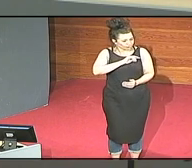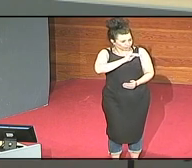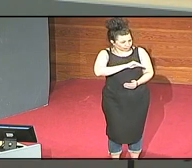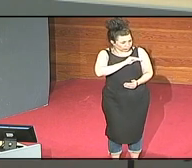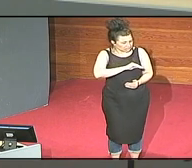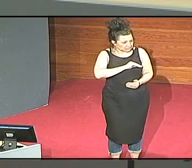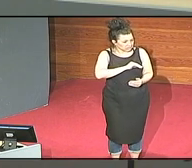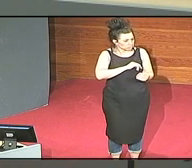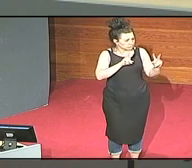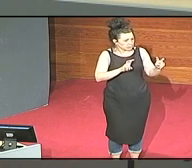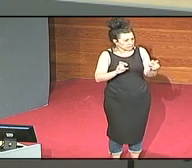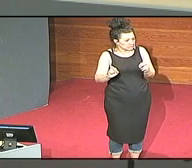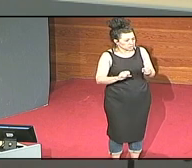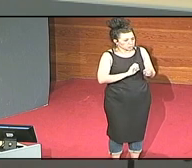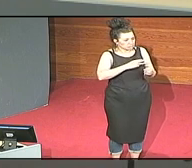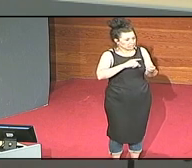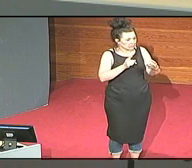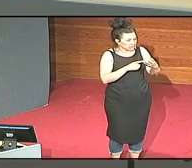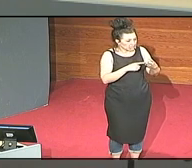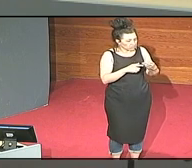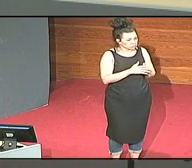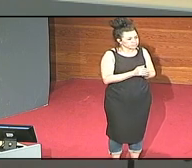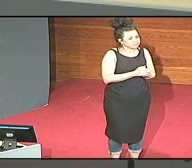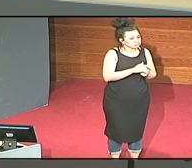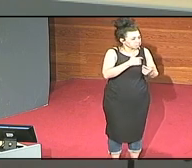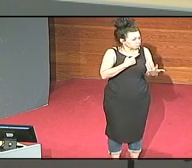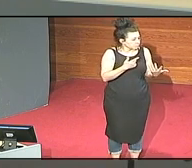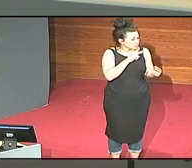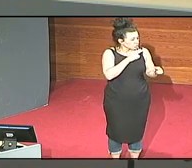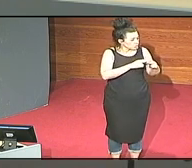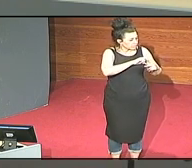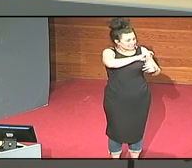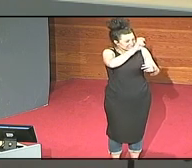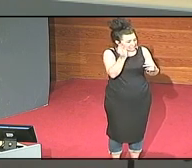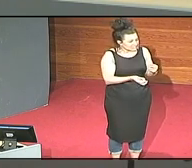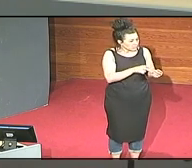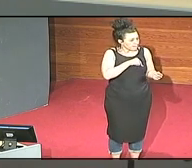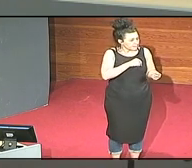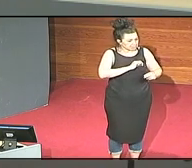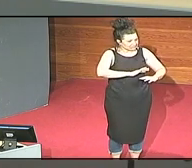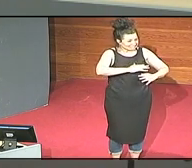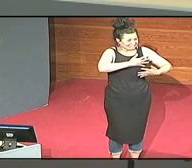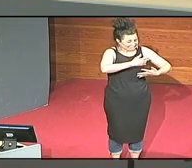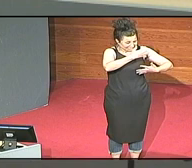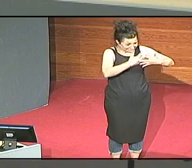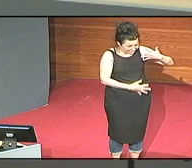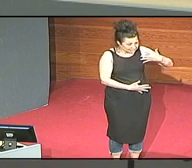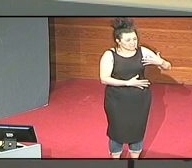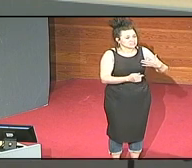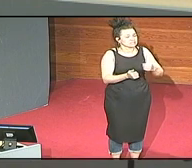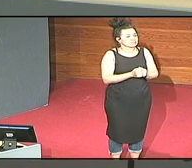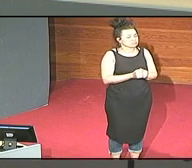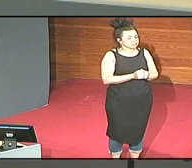interior y dura pensaría joan gomis a amargar en sharía revela le negociaría está ahorita bigarren premis y